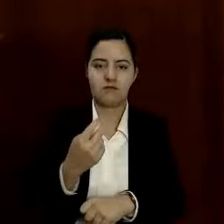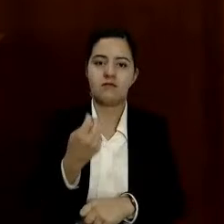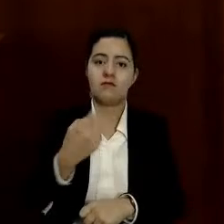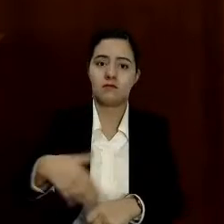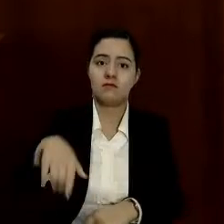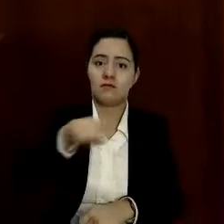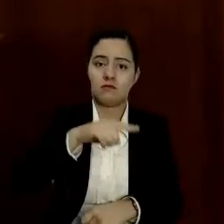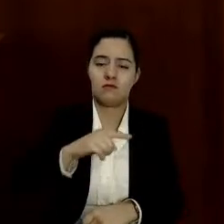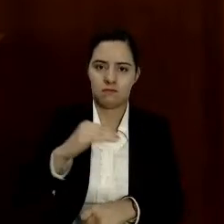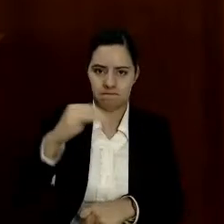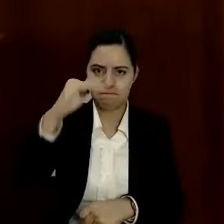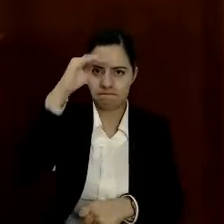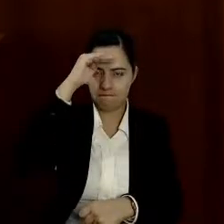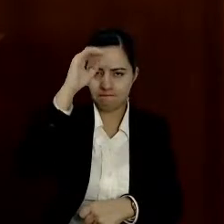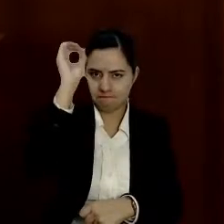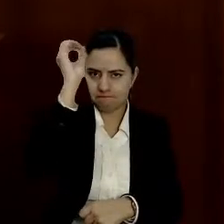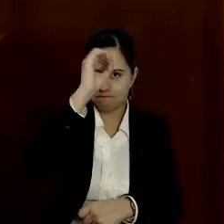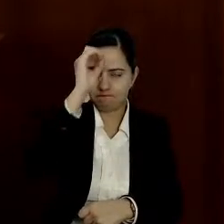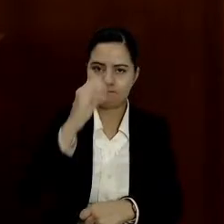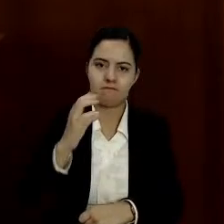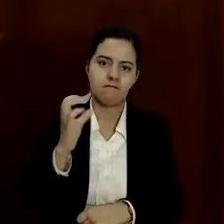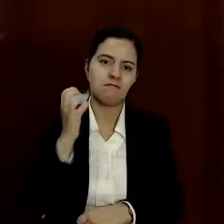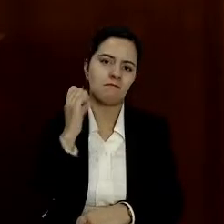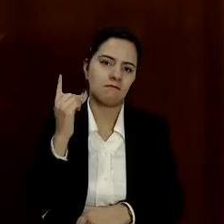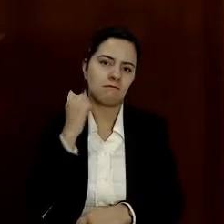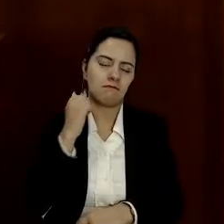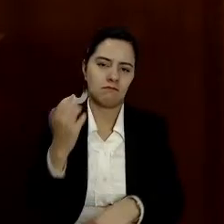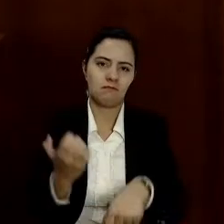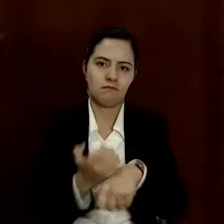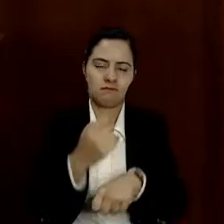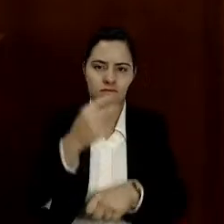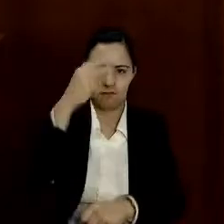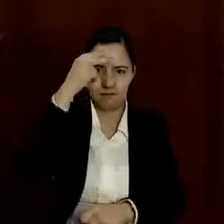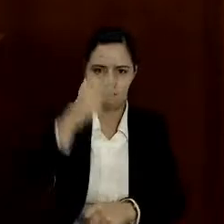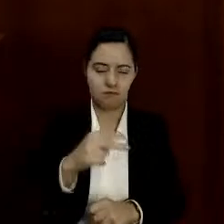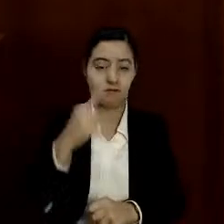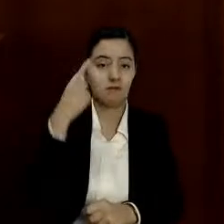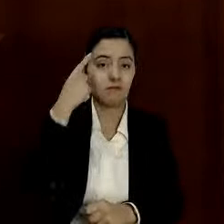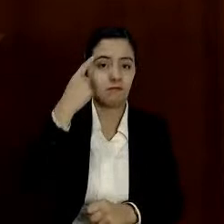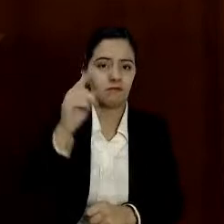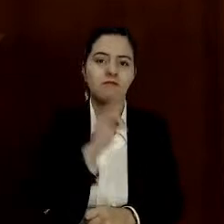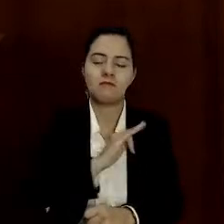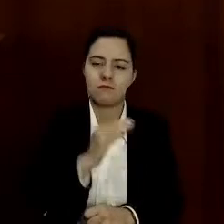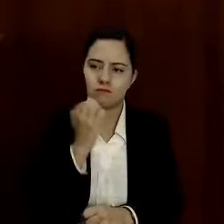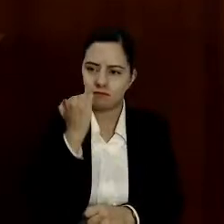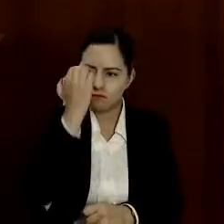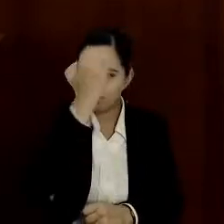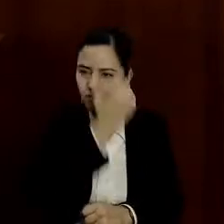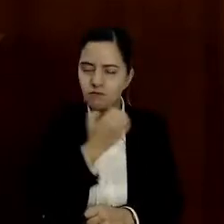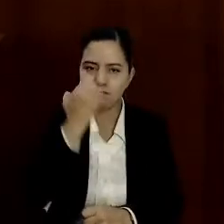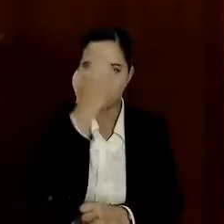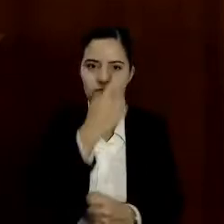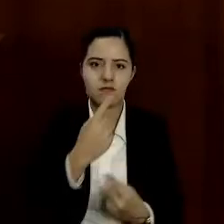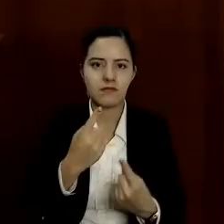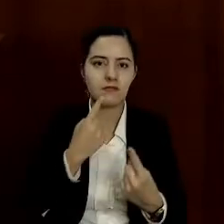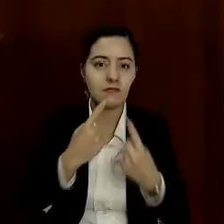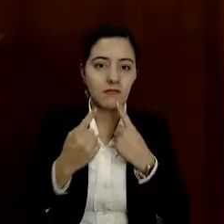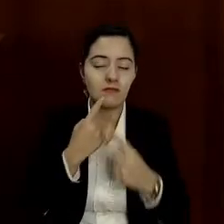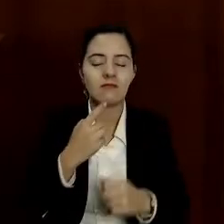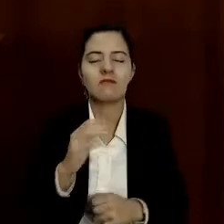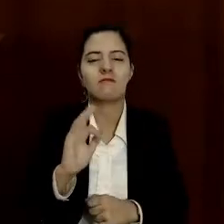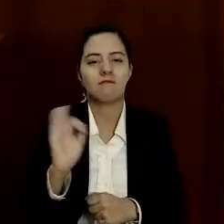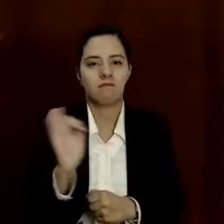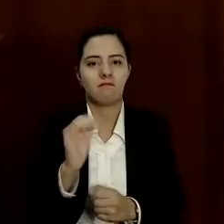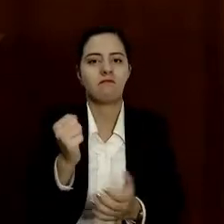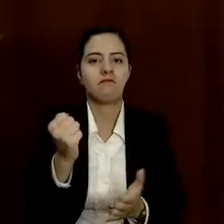de este honorable poder legislativo del Estado de México para su análisis, discusión y en su caso